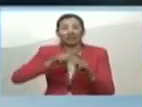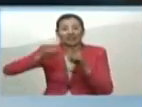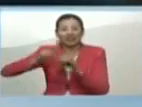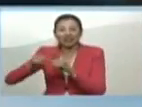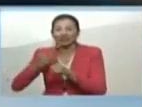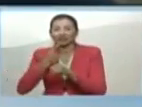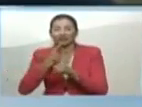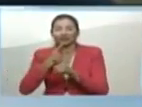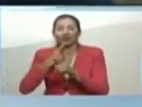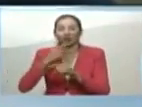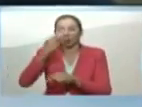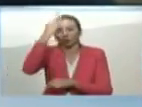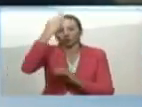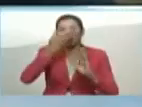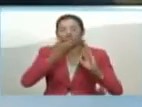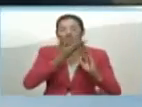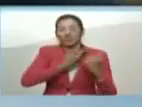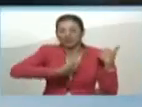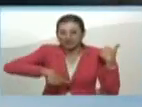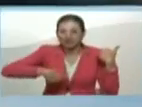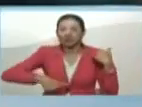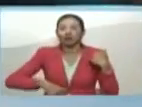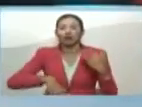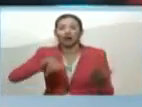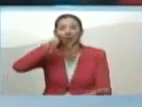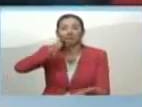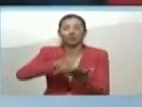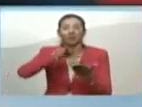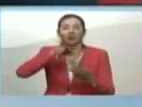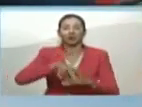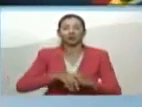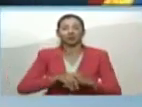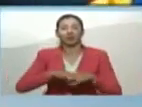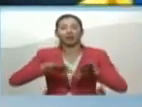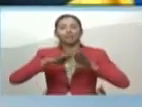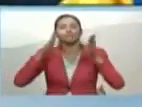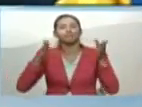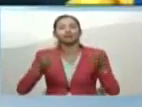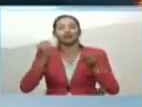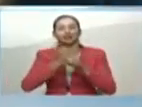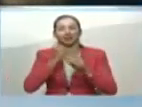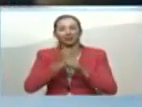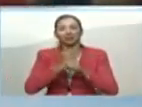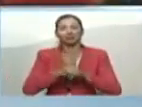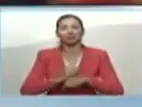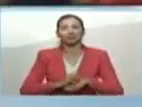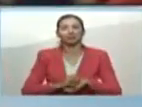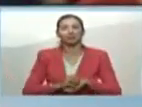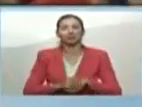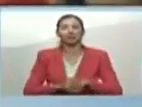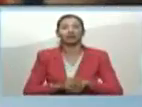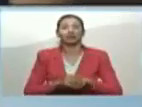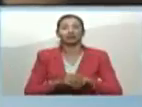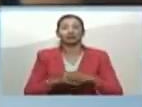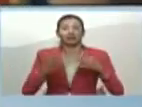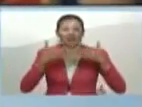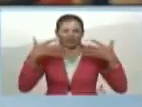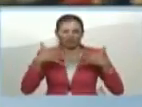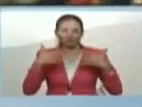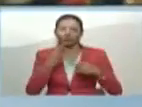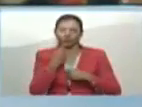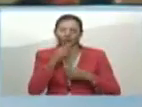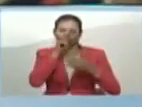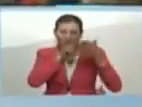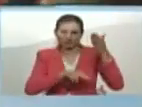consejos presidenciales que se aprobaron en las mesas de trabajo, queda este texto que se lo